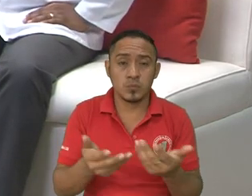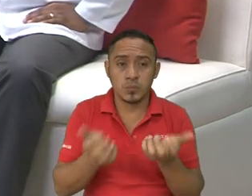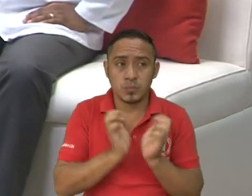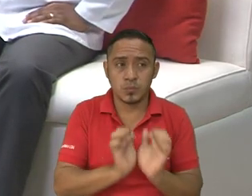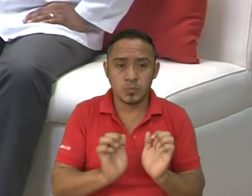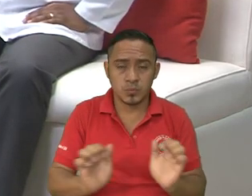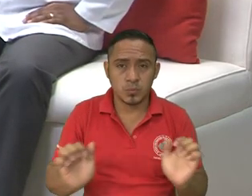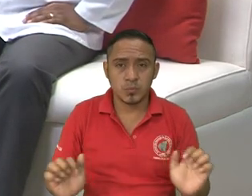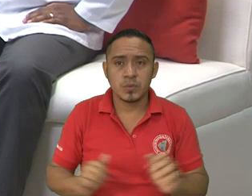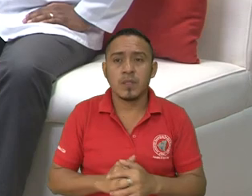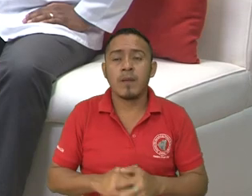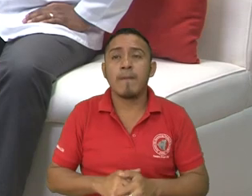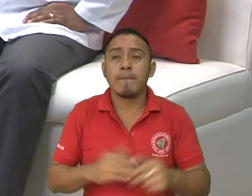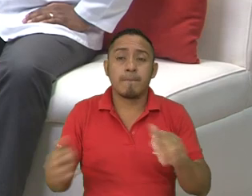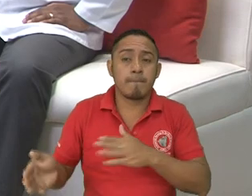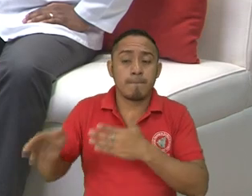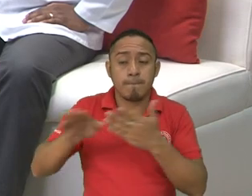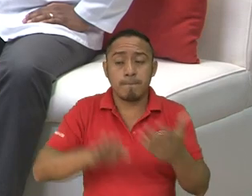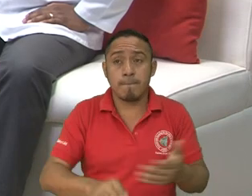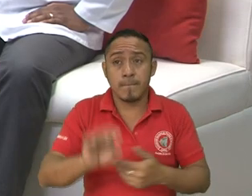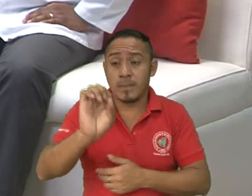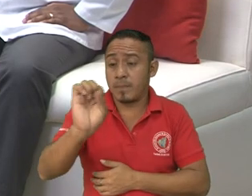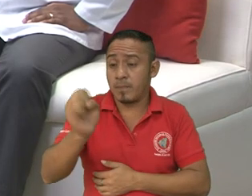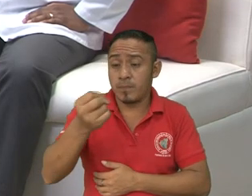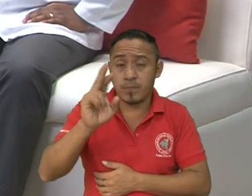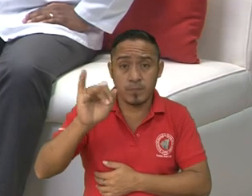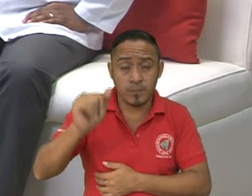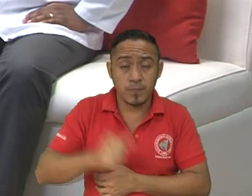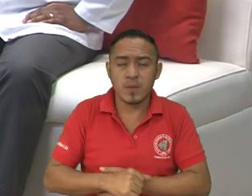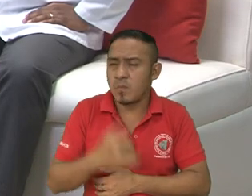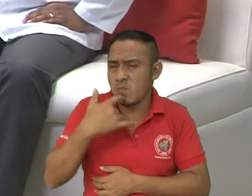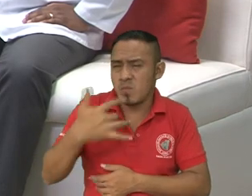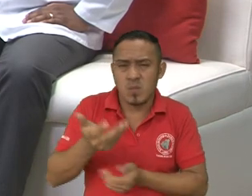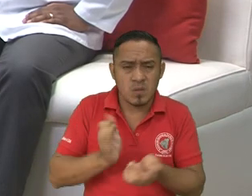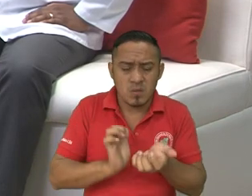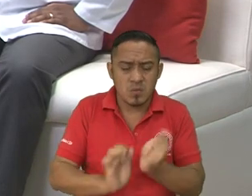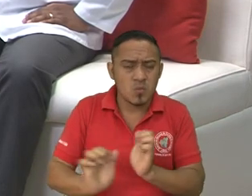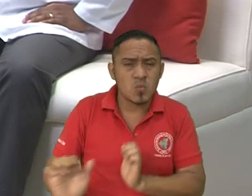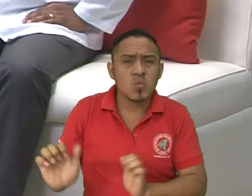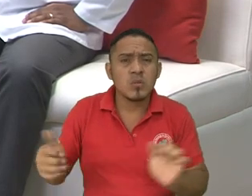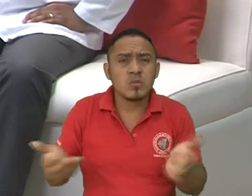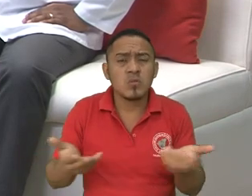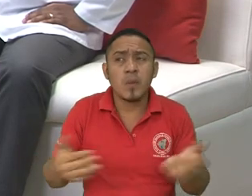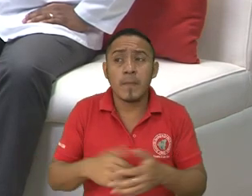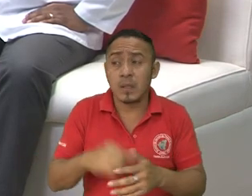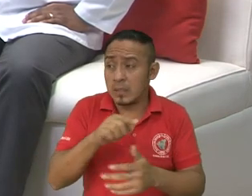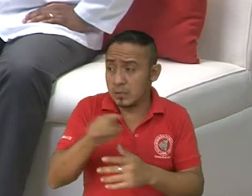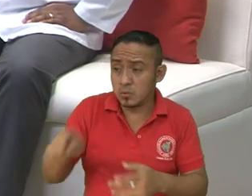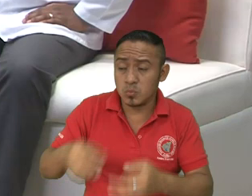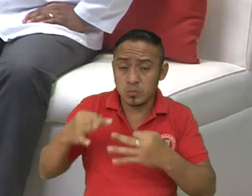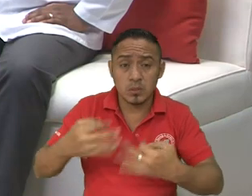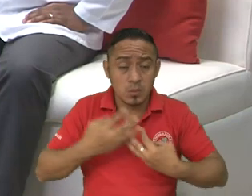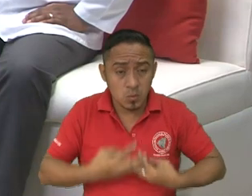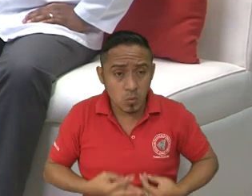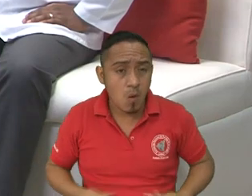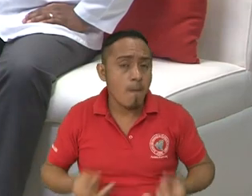es importante hablar de la muerte súbita también. ¿Por qué ocurre en los niños? Si son niños que, aparentemente, si está sano, yo